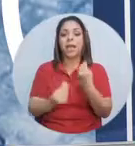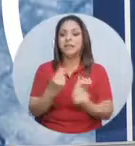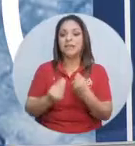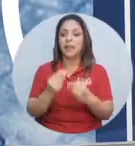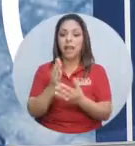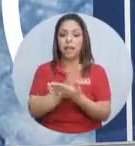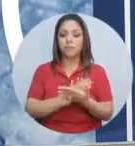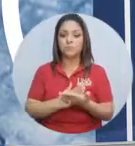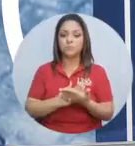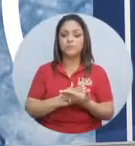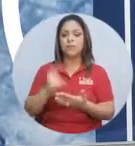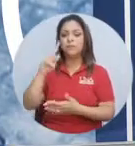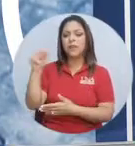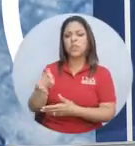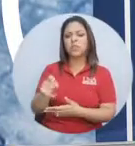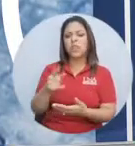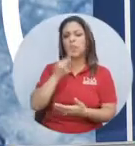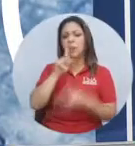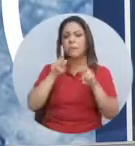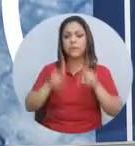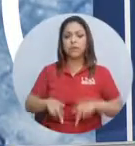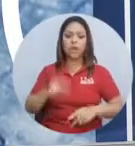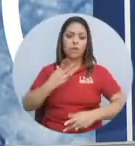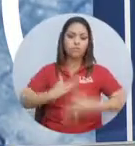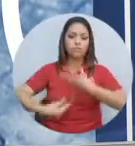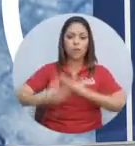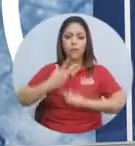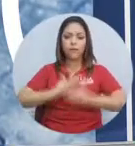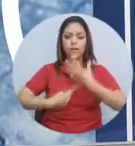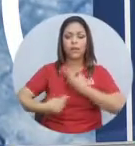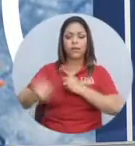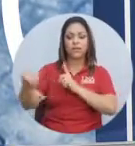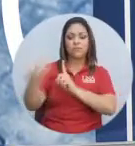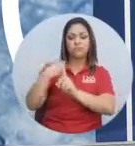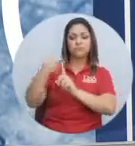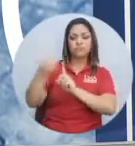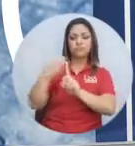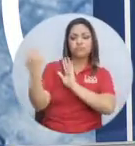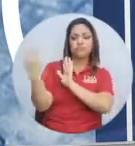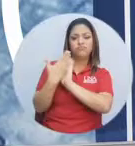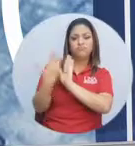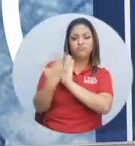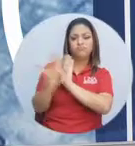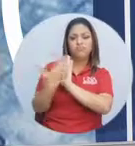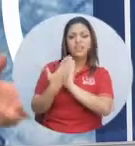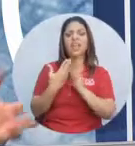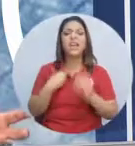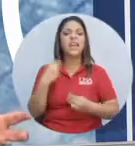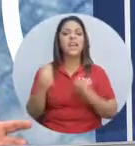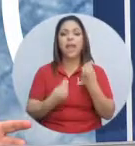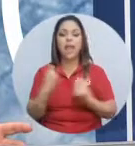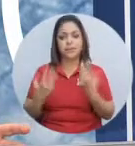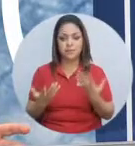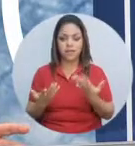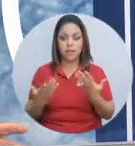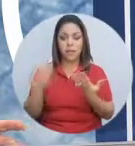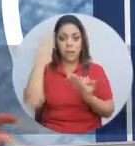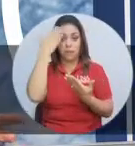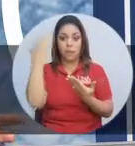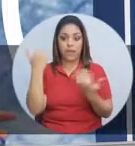hace una persona que es víctima de ciberbullying? Porque estás en un entorno como muy... A menos que se lo enseñes a